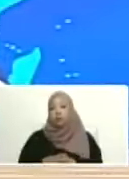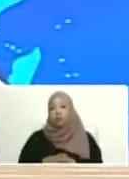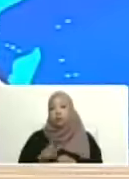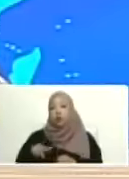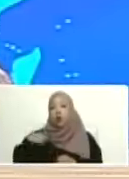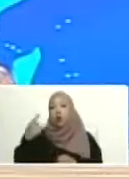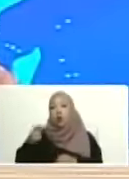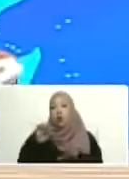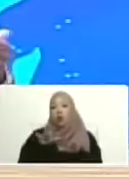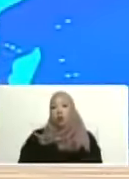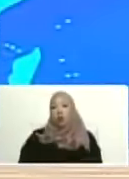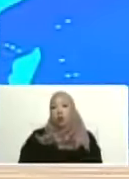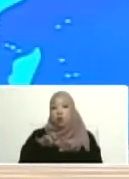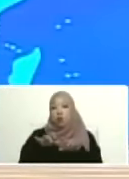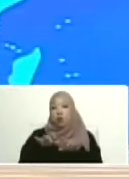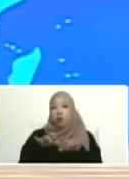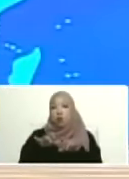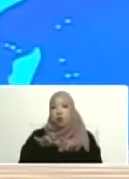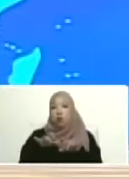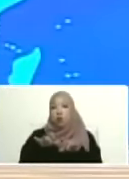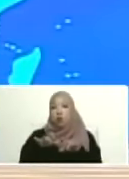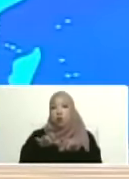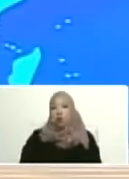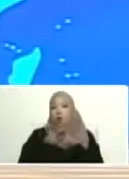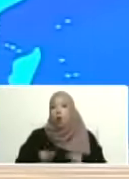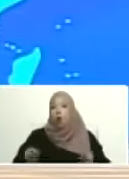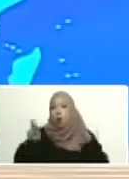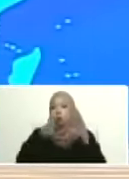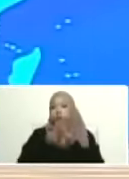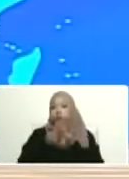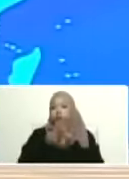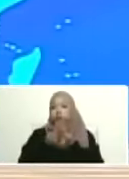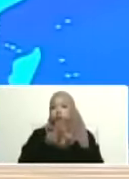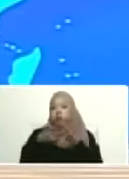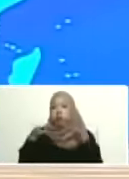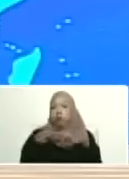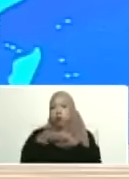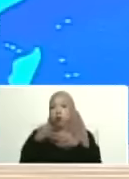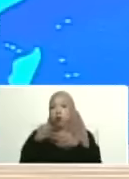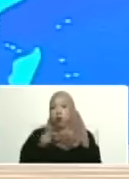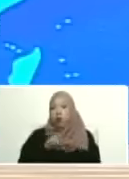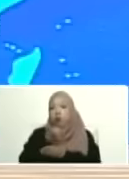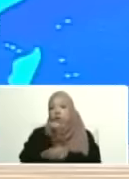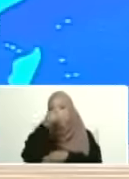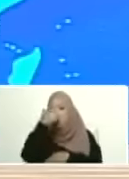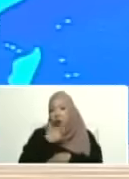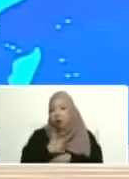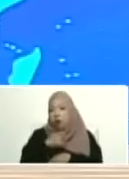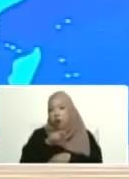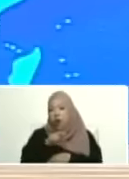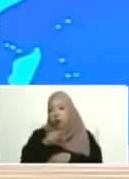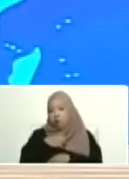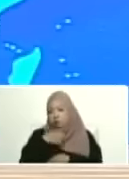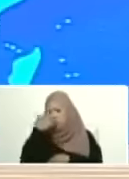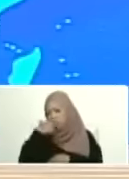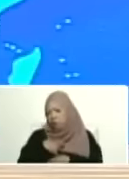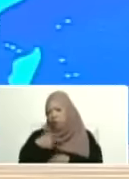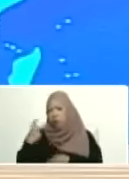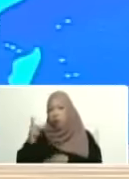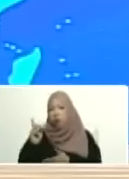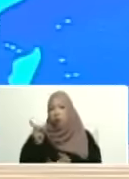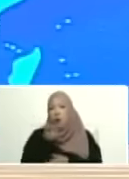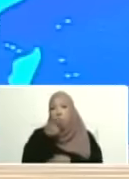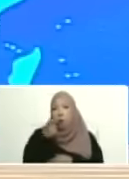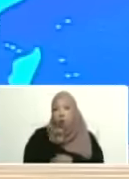Luego el secretario general nombra a un enviado personal para